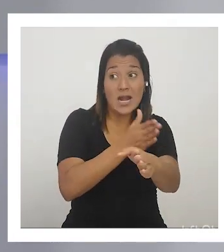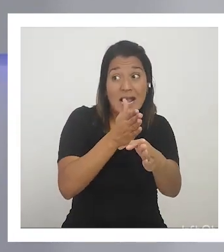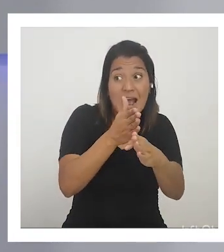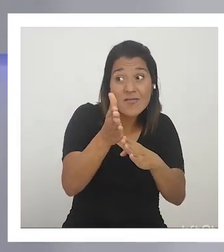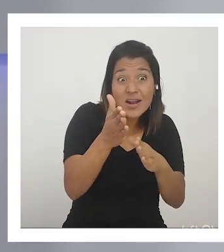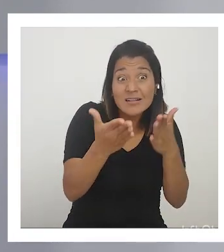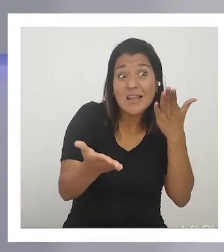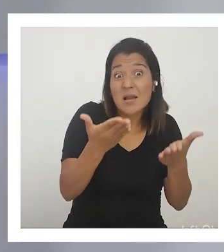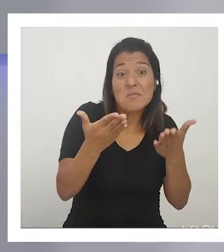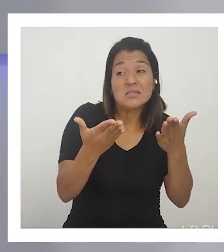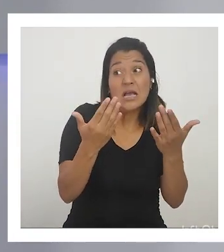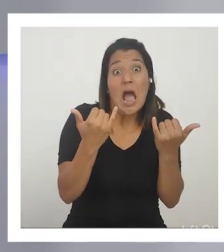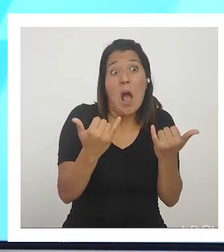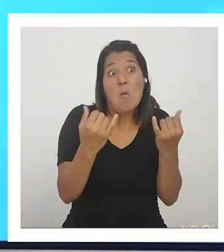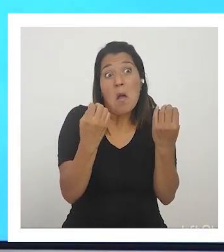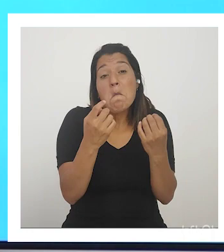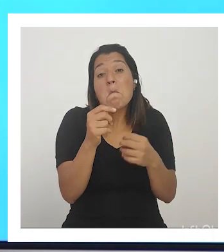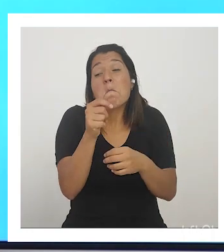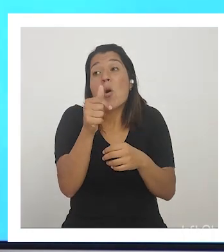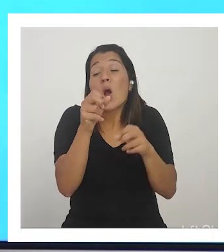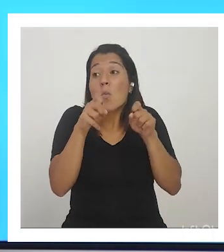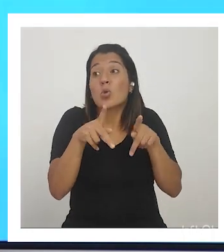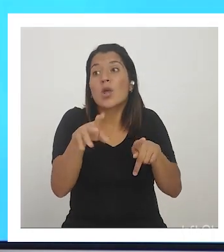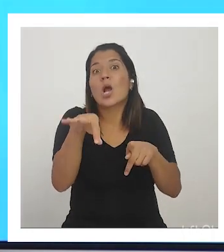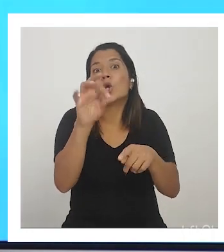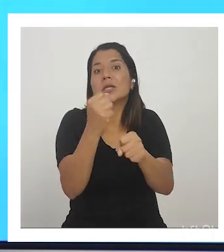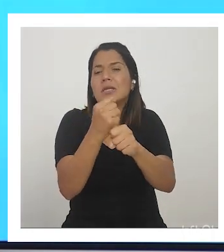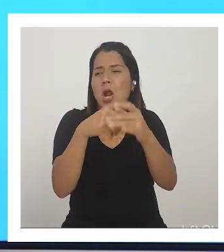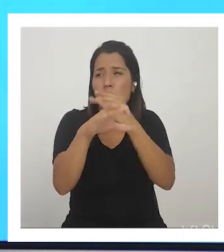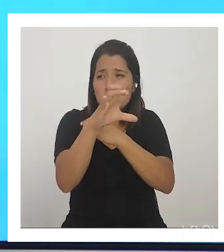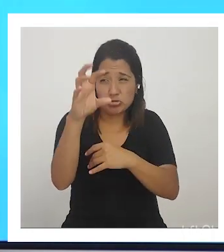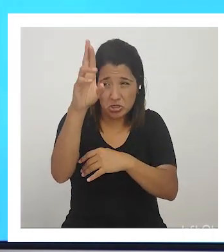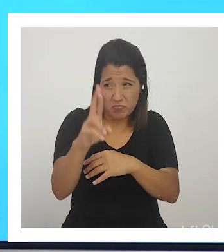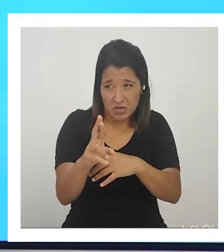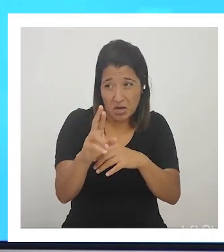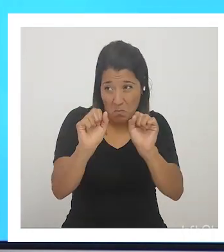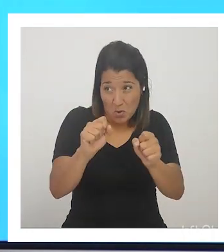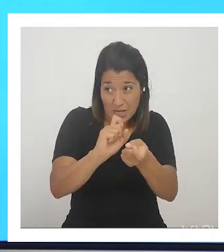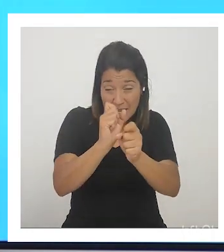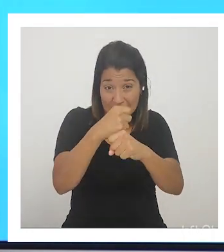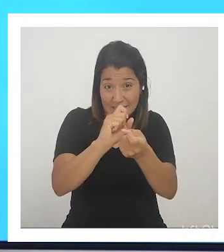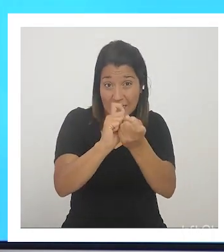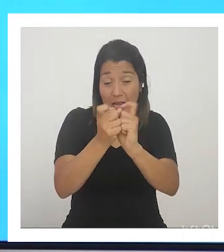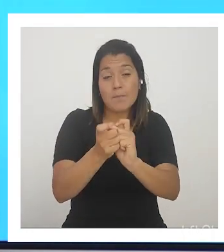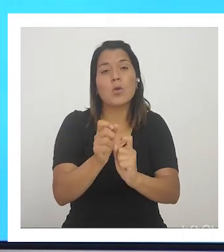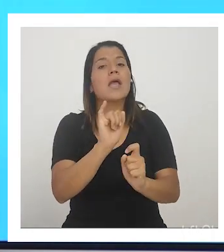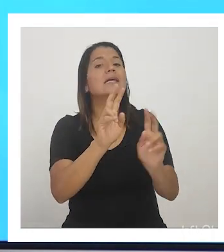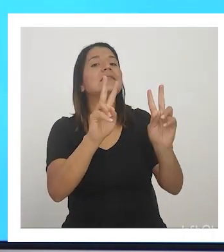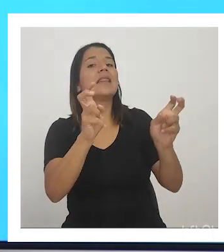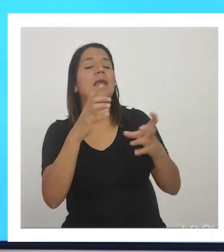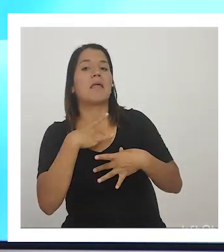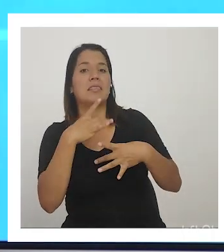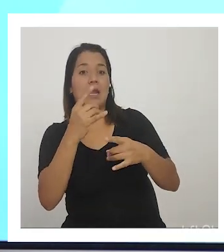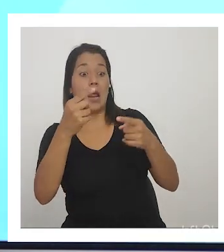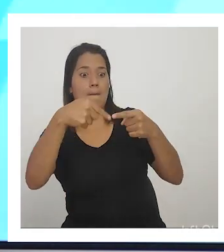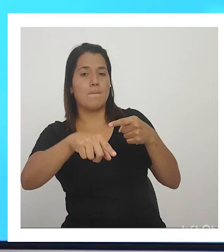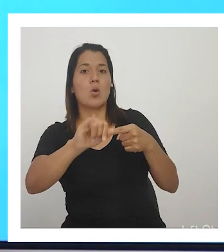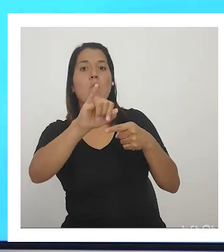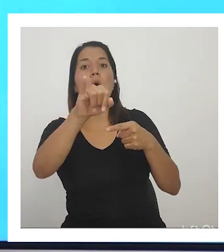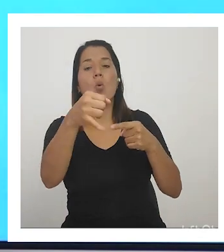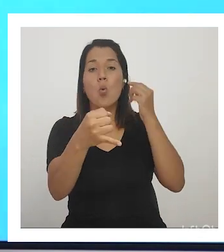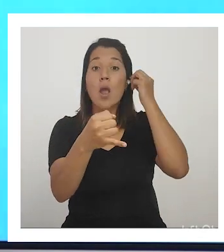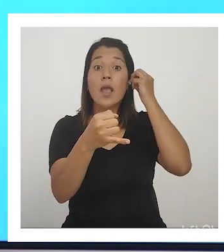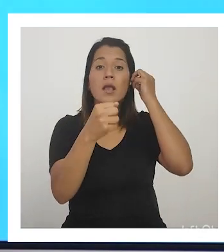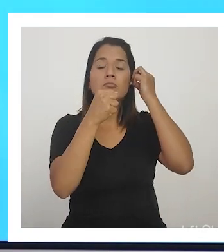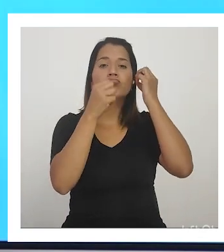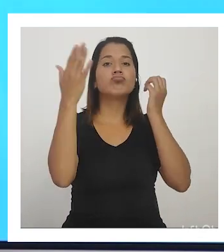Rica? Me parece que aquí hay un tema interesante. El jueves estará exponiendo el estado de la educación